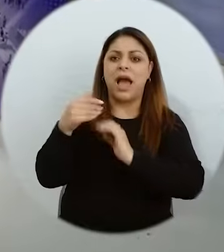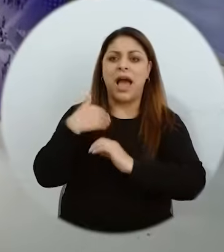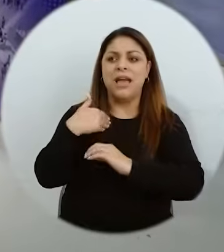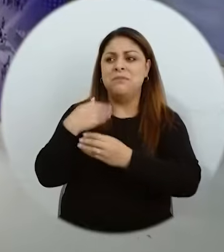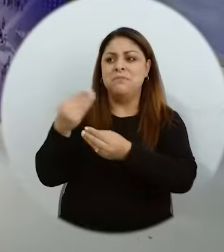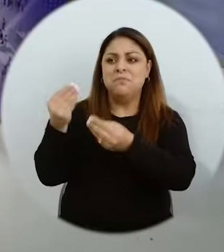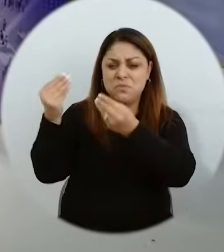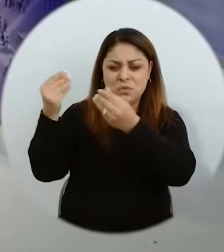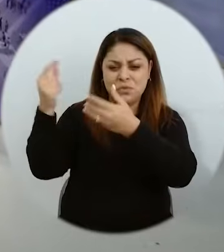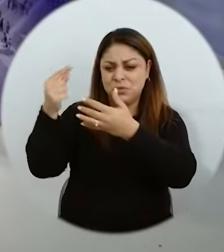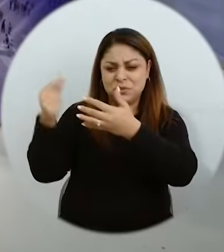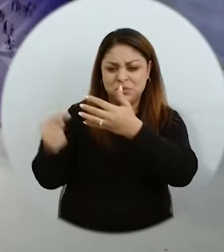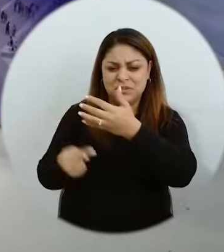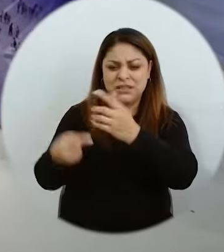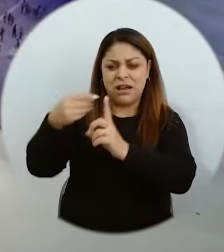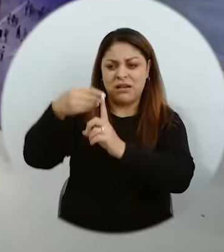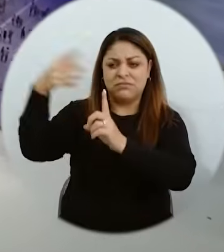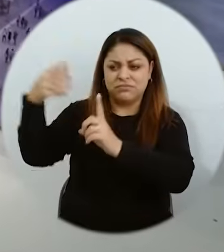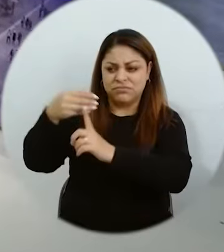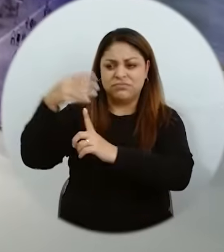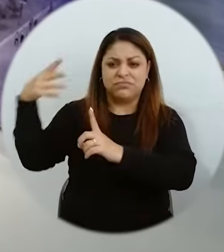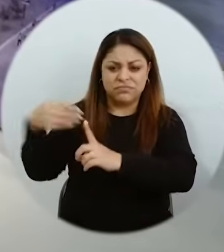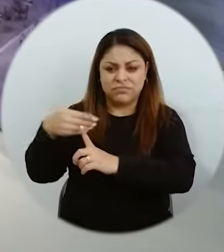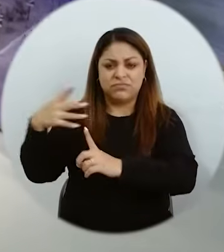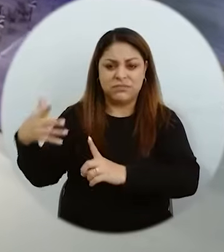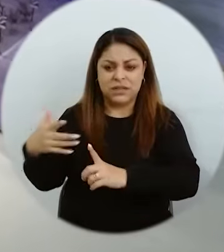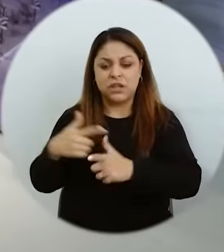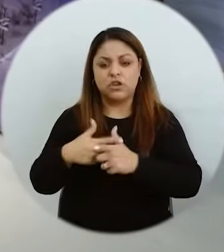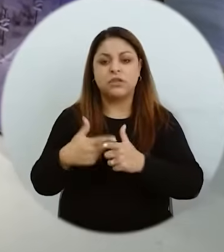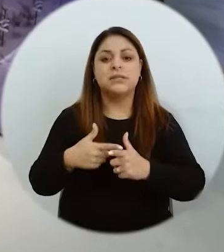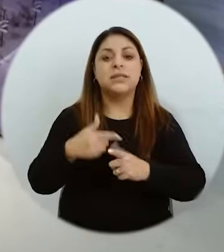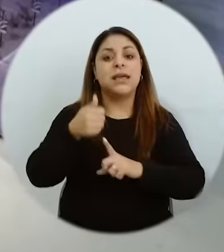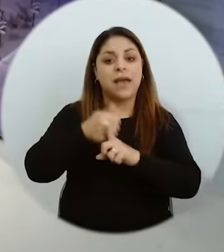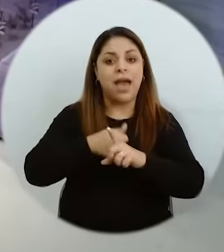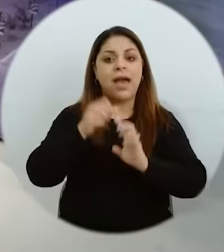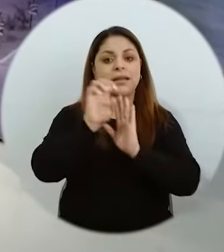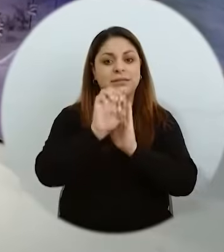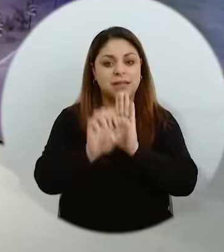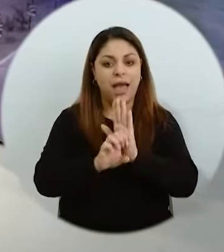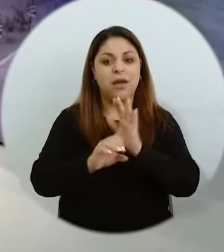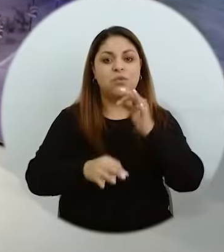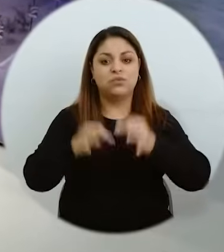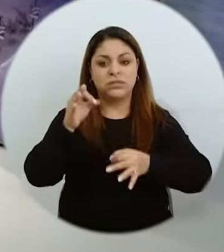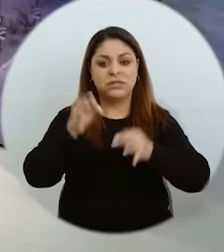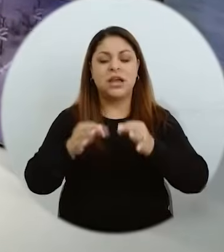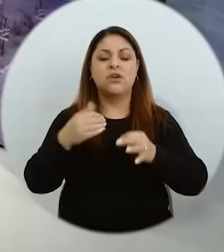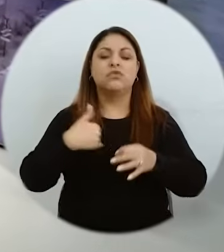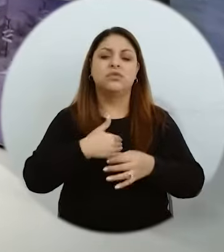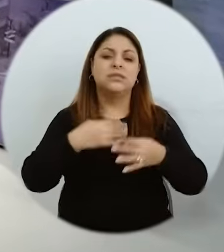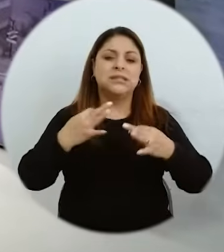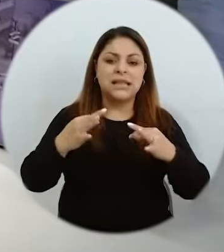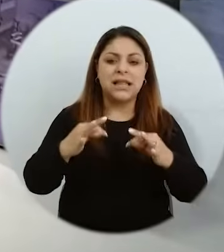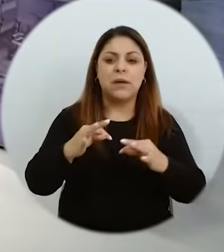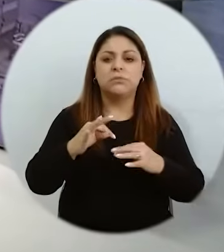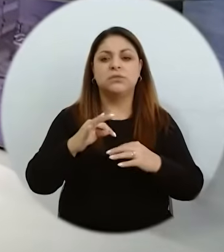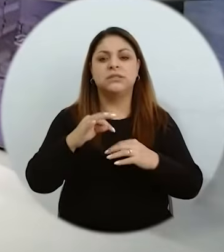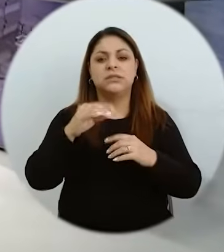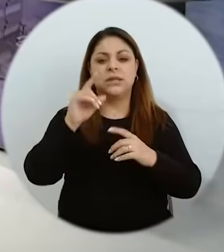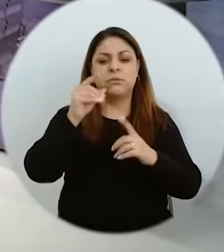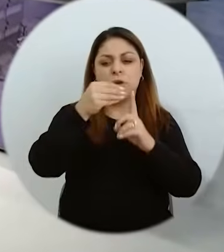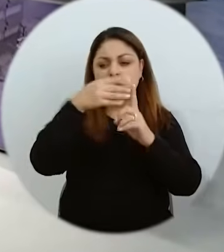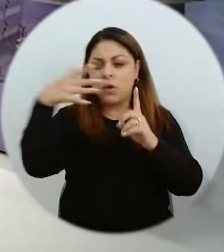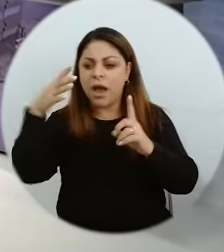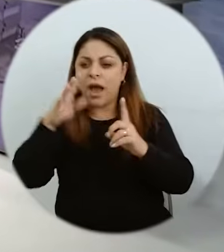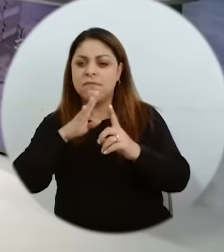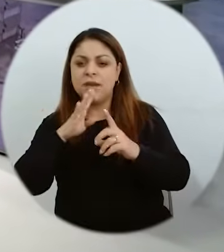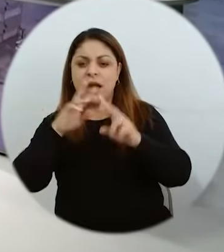materia penal estamos dejando otras 12 materias sin hablar, ¿verdad? Entonces, en cada Estado de la Justicia tratamos de